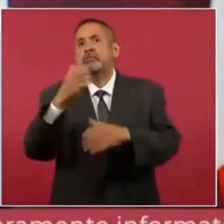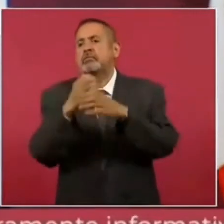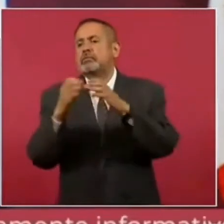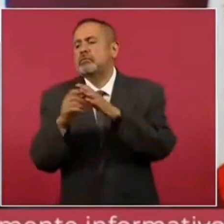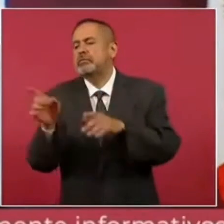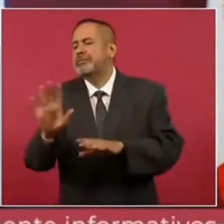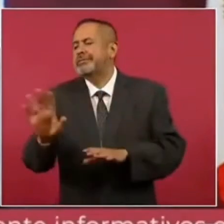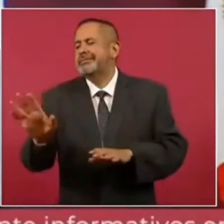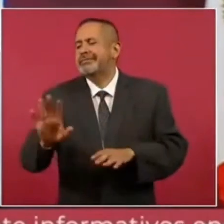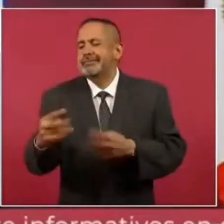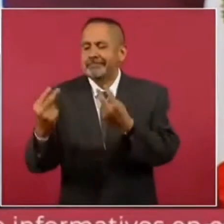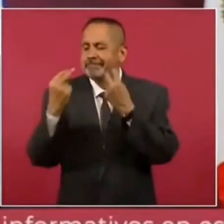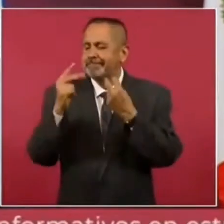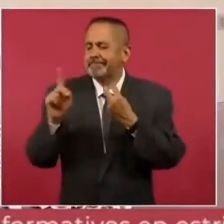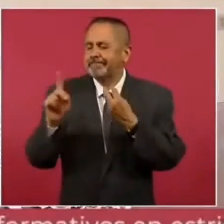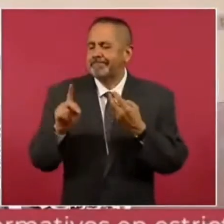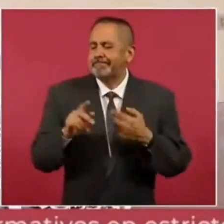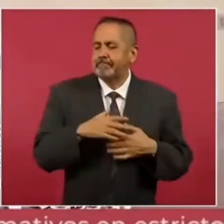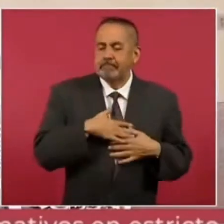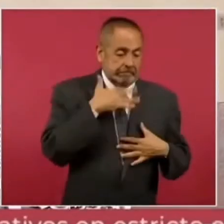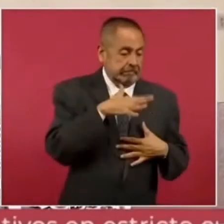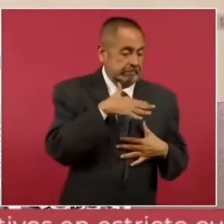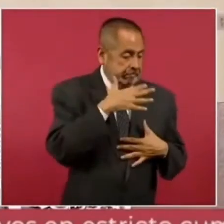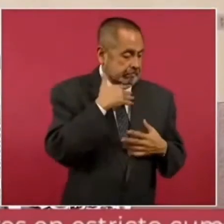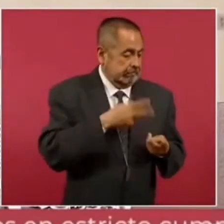para otro lado.